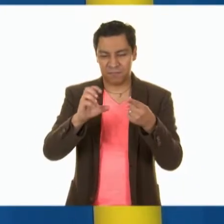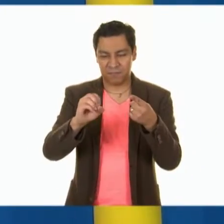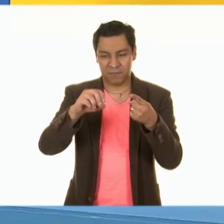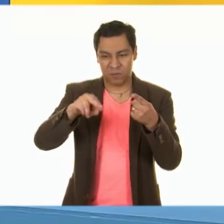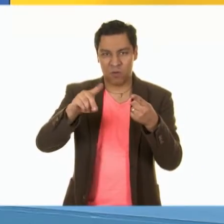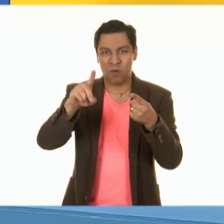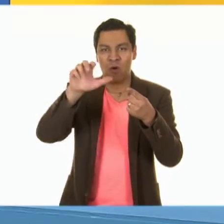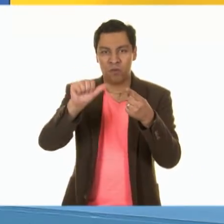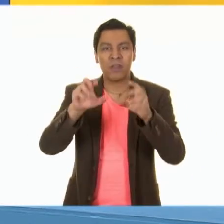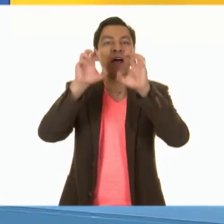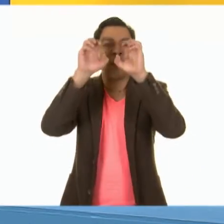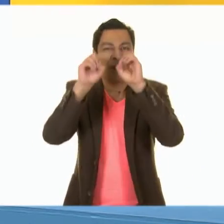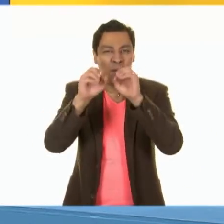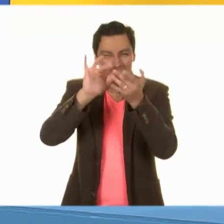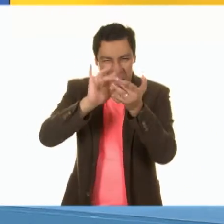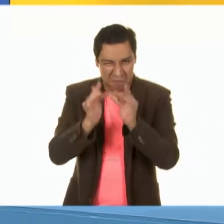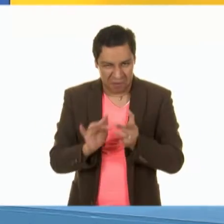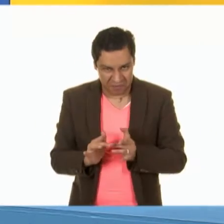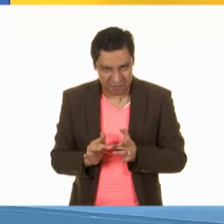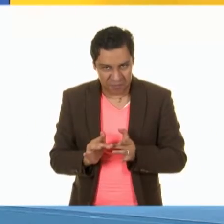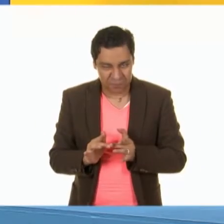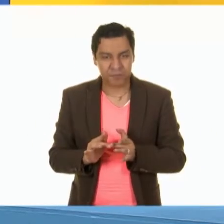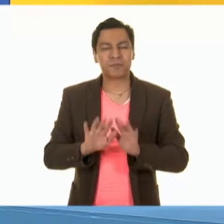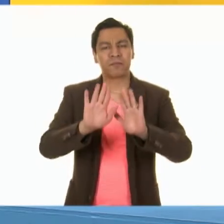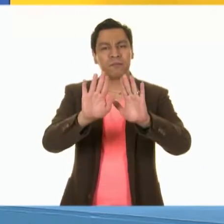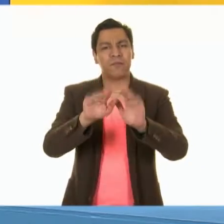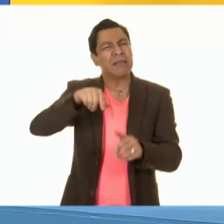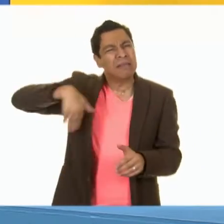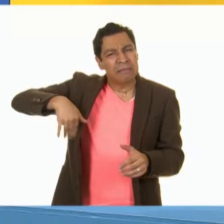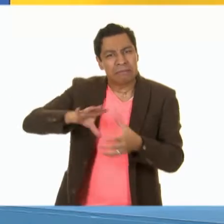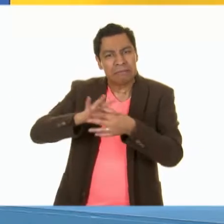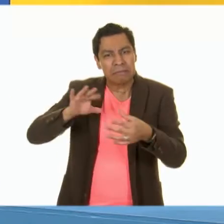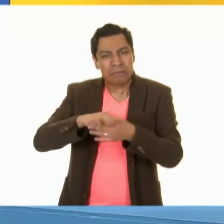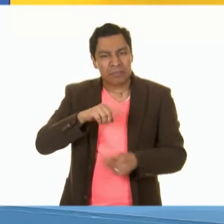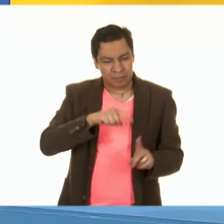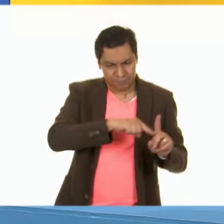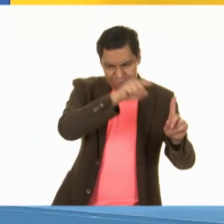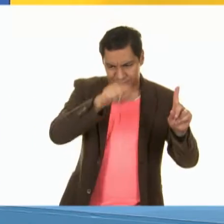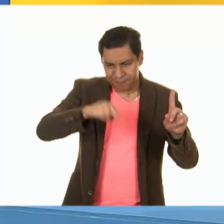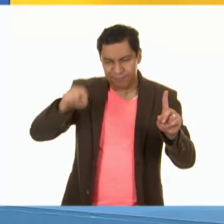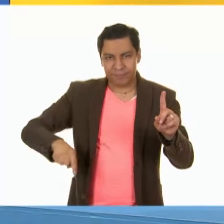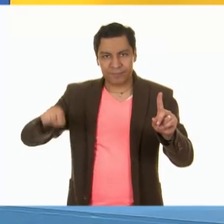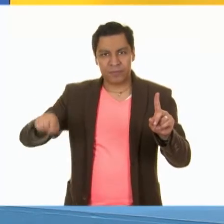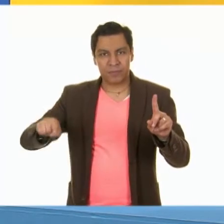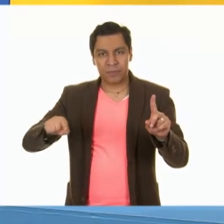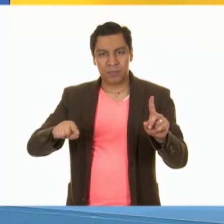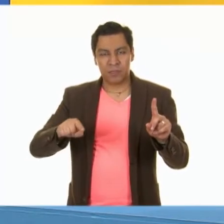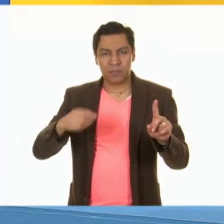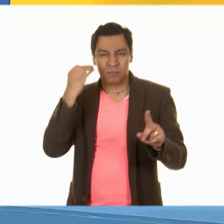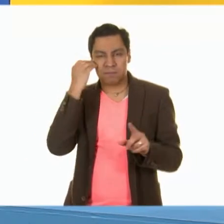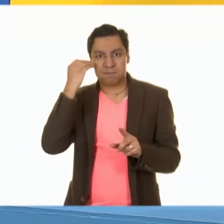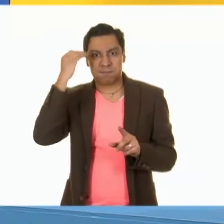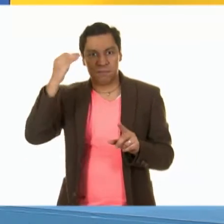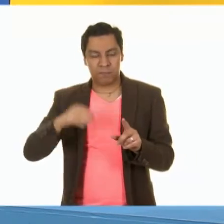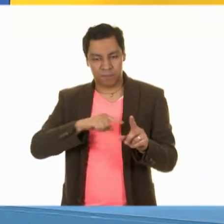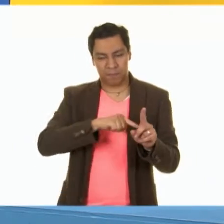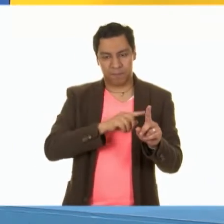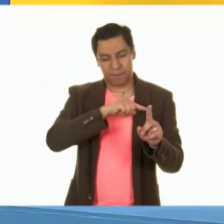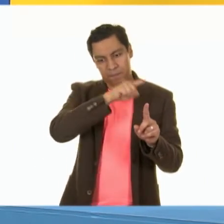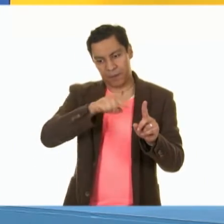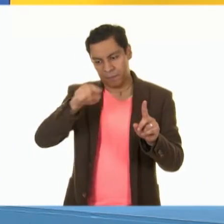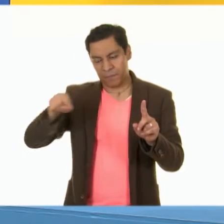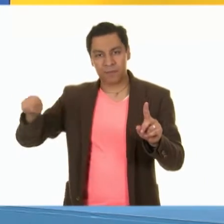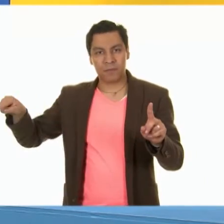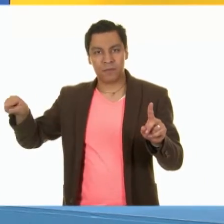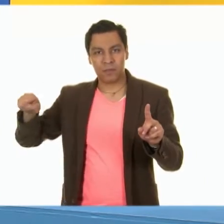partícula. Maestra, hace un momento mencionó que las ondas electromagnéticas viajan a la misma velocidad. ¿Eso tiene algo que